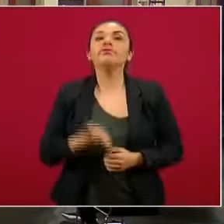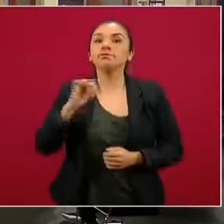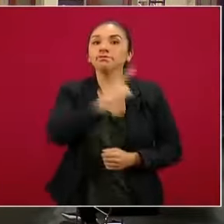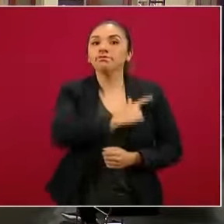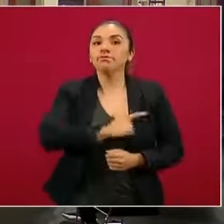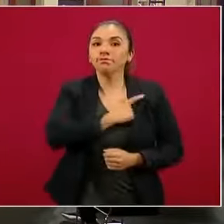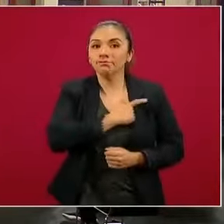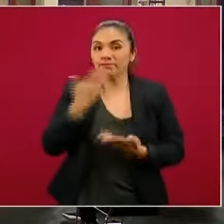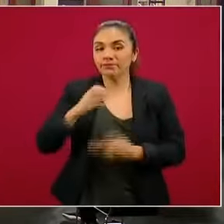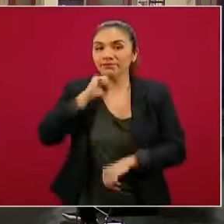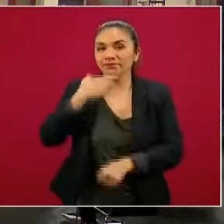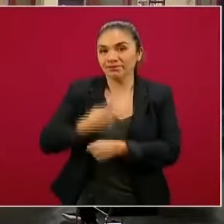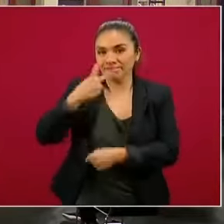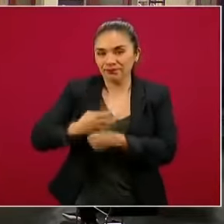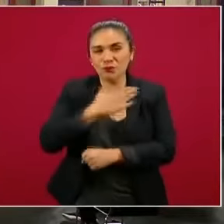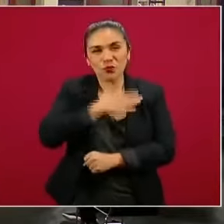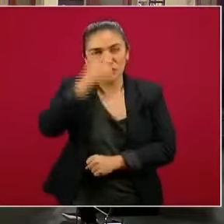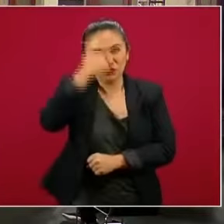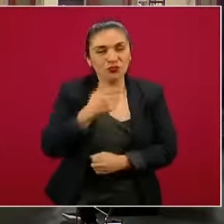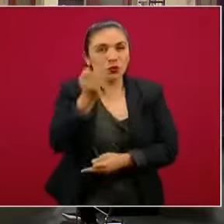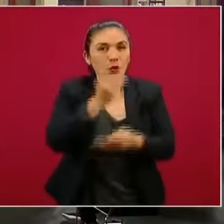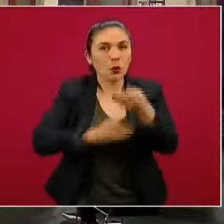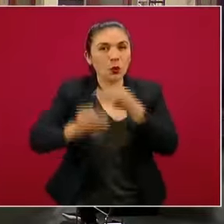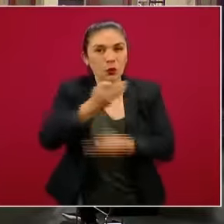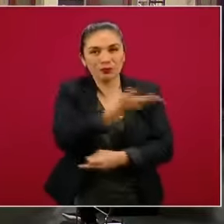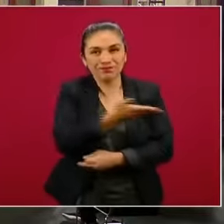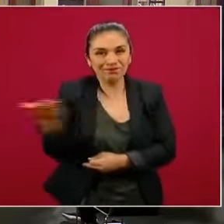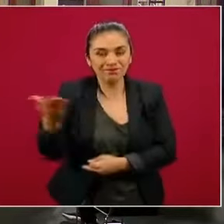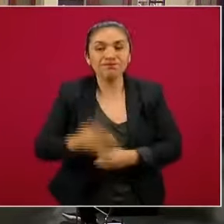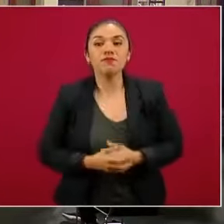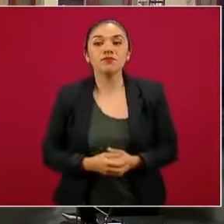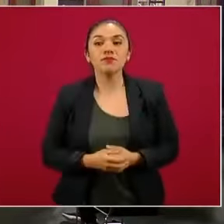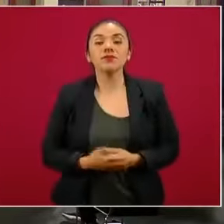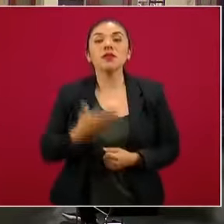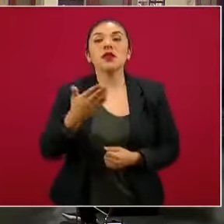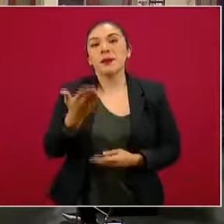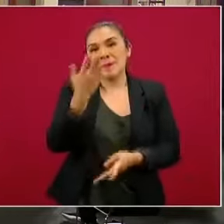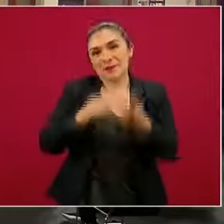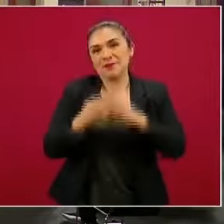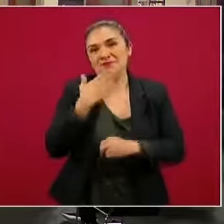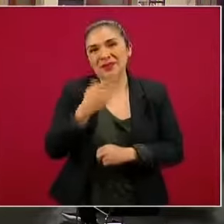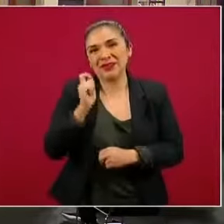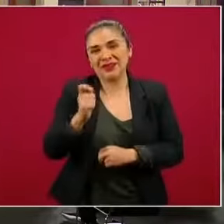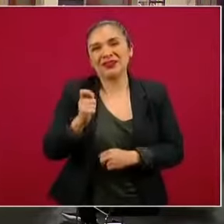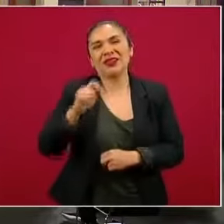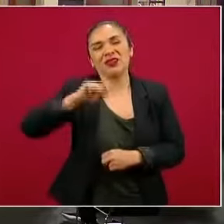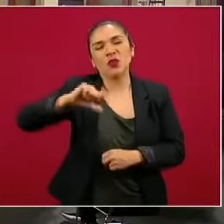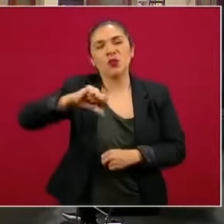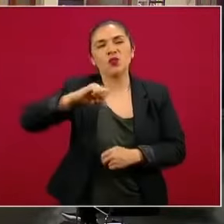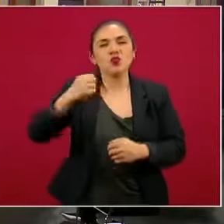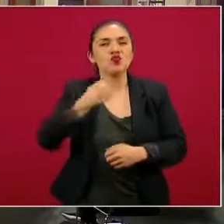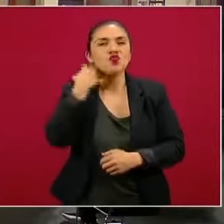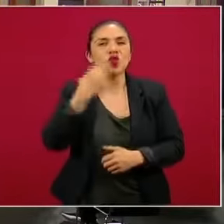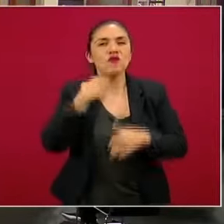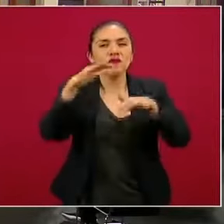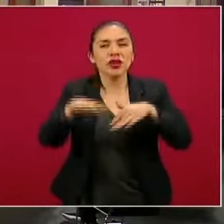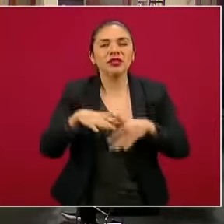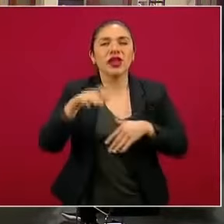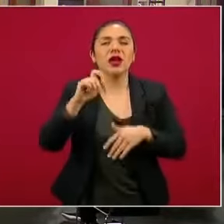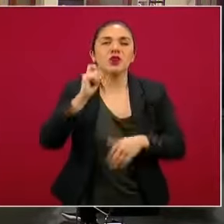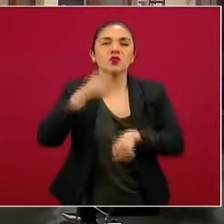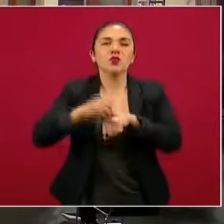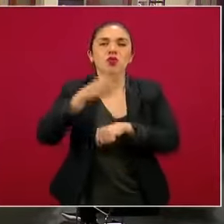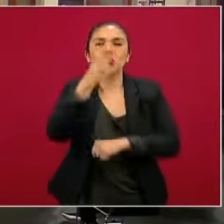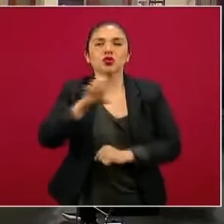gusto, señor subsecretario. Muy buenas noches a todas y todos. Bienvenidos a la conferencia vespertina número 240, en